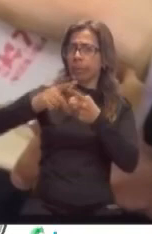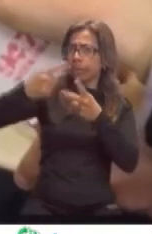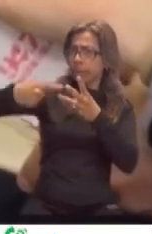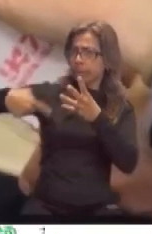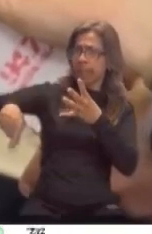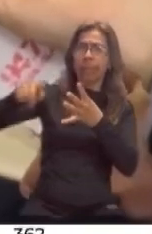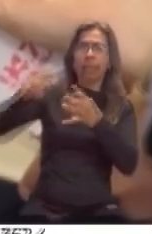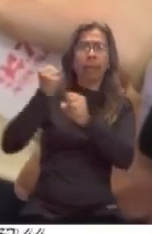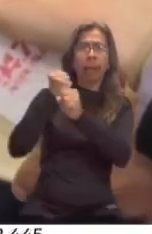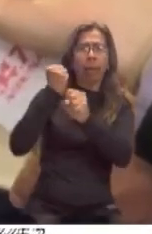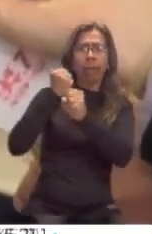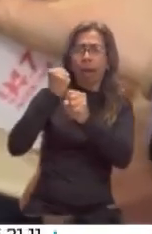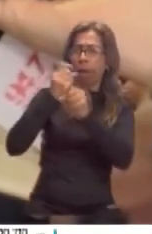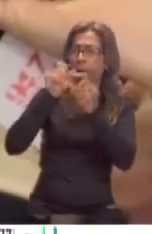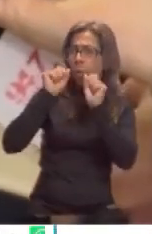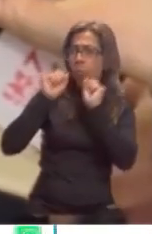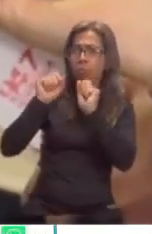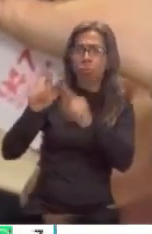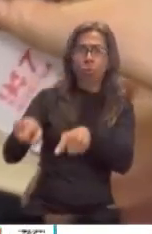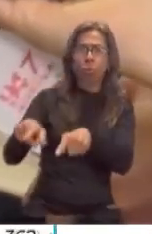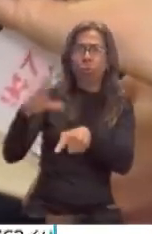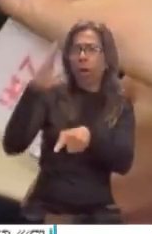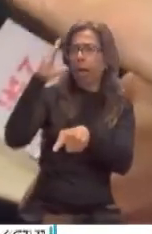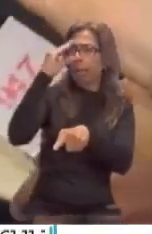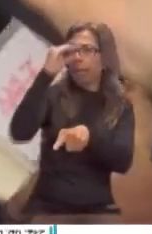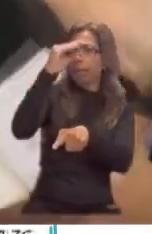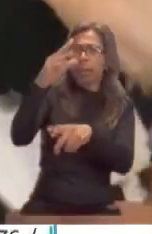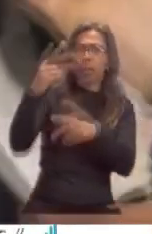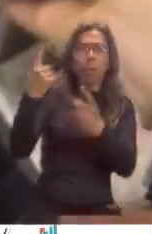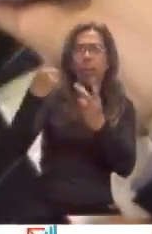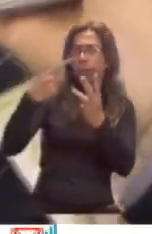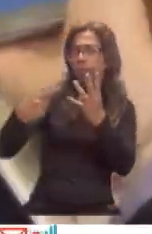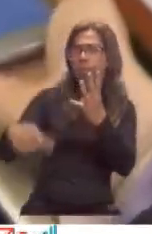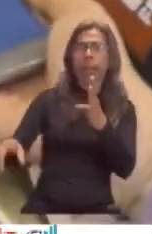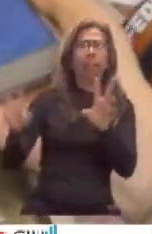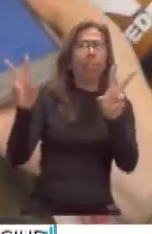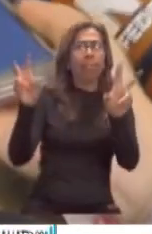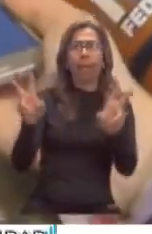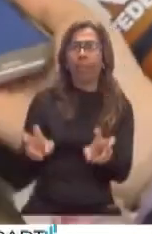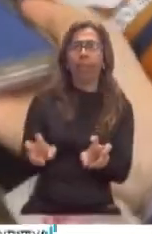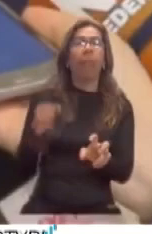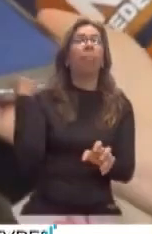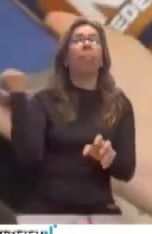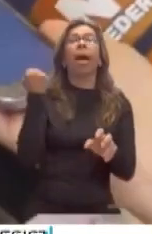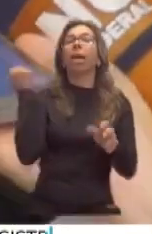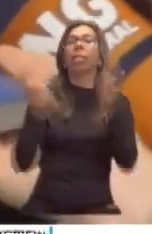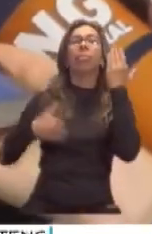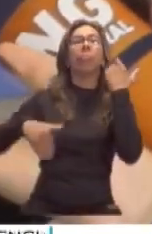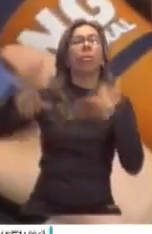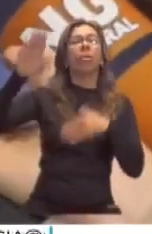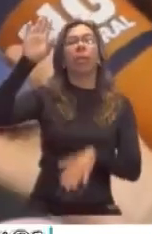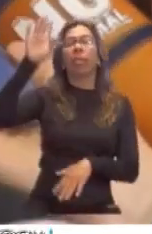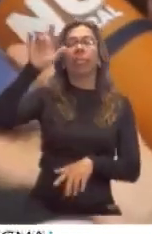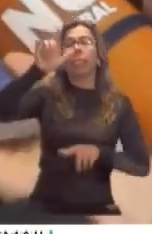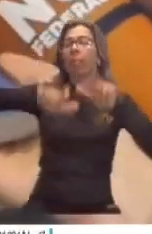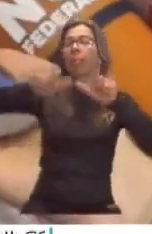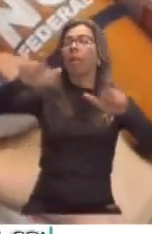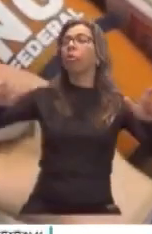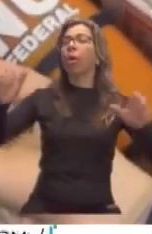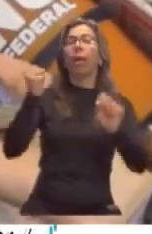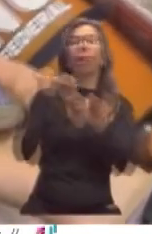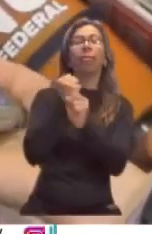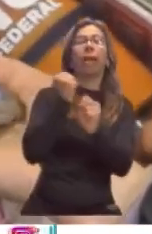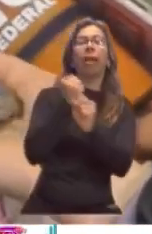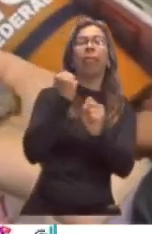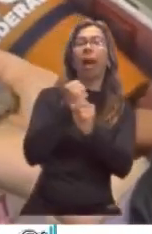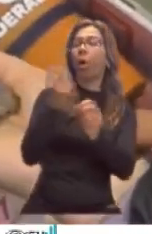nivel del desarrollo profesional, sí, capacidades. Bueno, aparte hay una cuestión que me parece trascendente para ellos, es la generación de